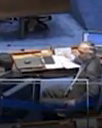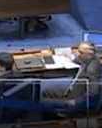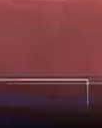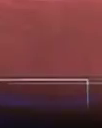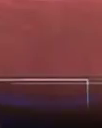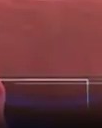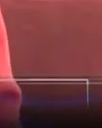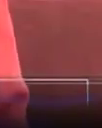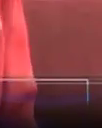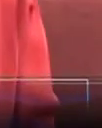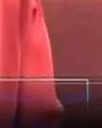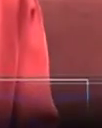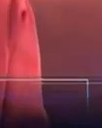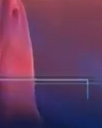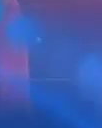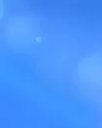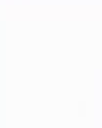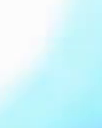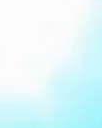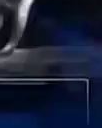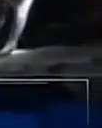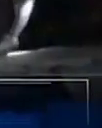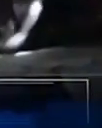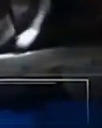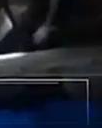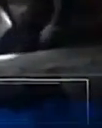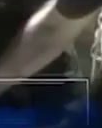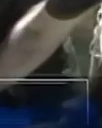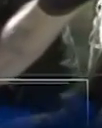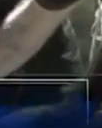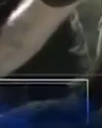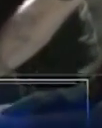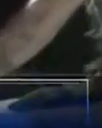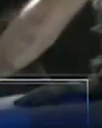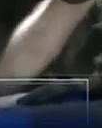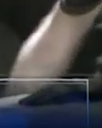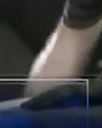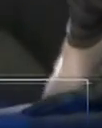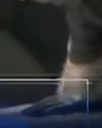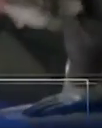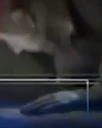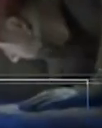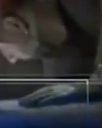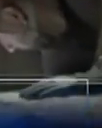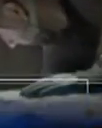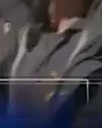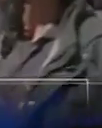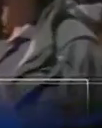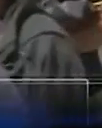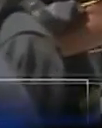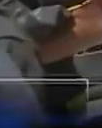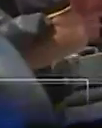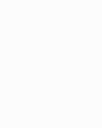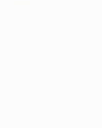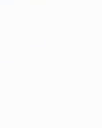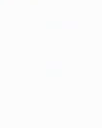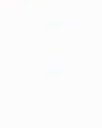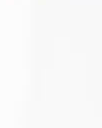inicia juicio de destitución a Rousseff. Además, en Italia, persisten tareas de rescate con réplicas